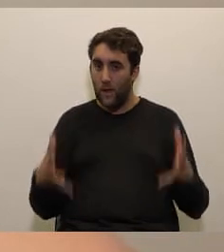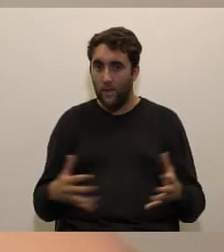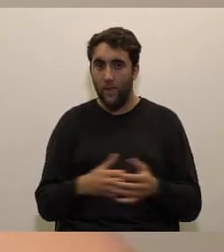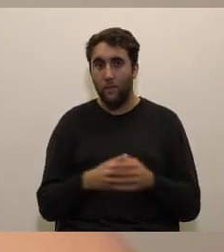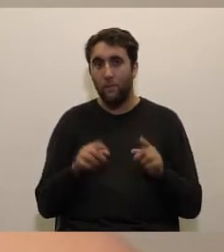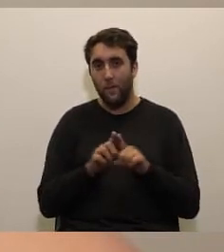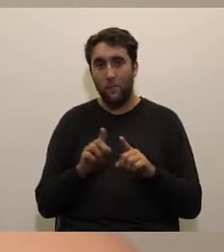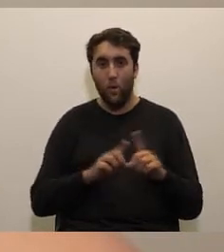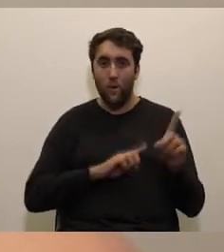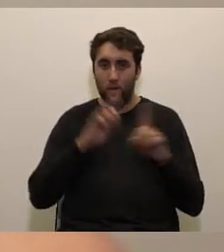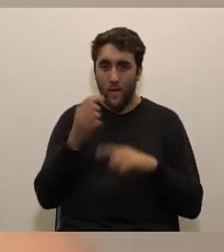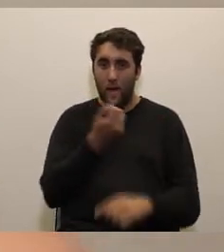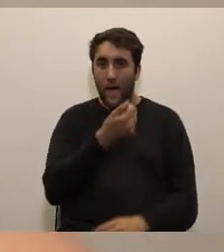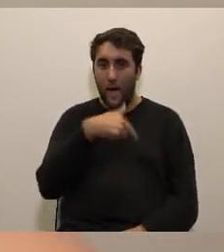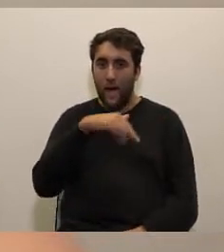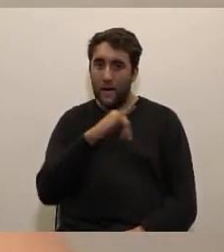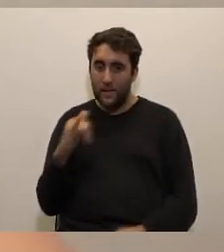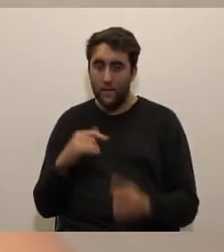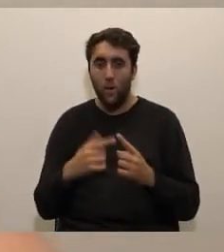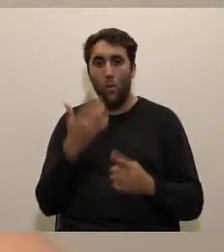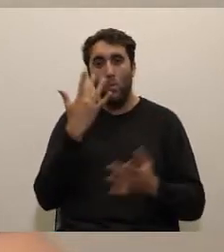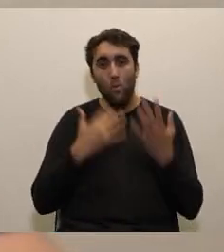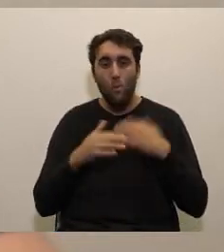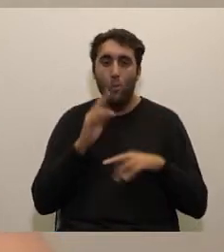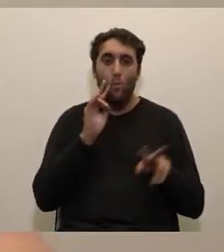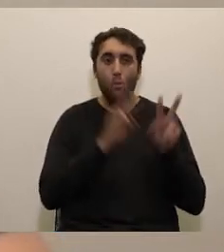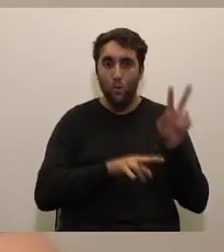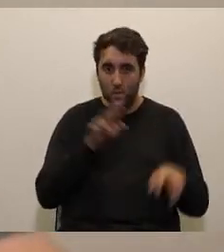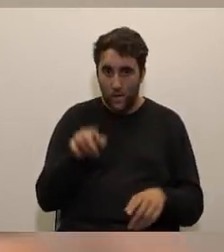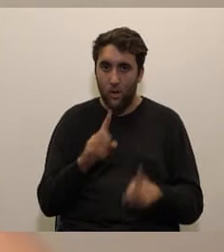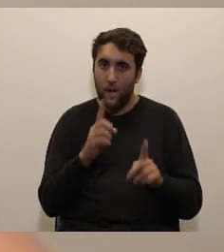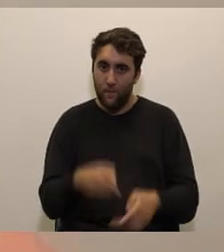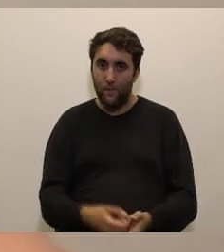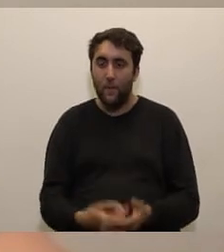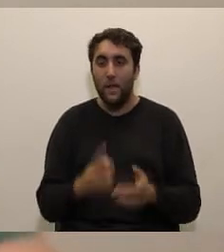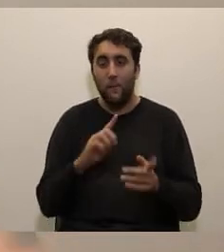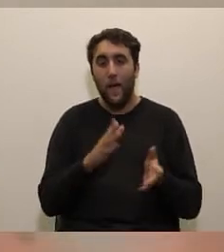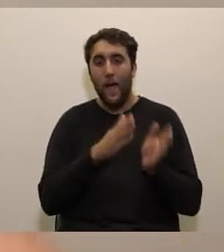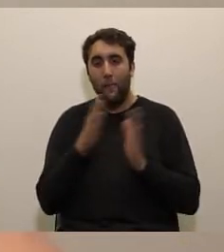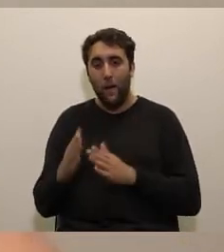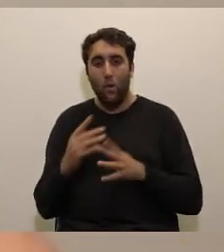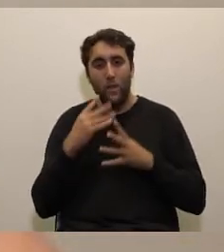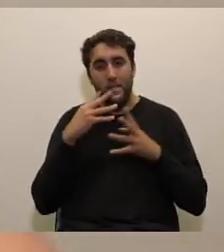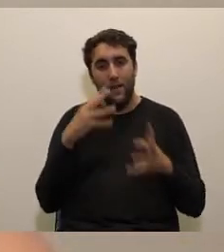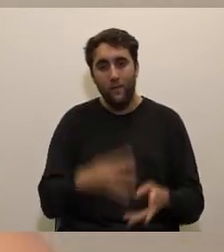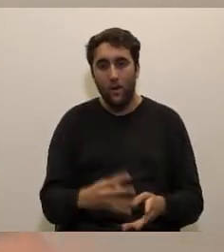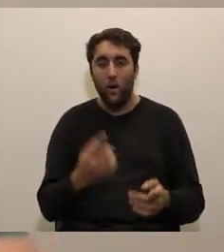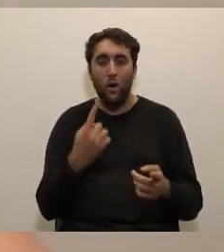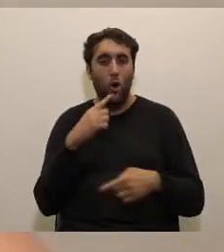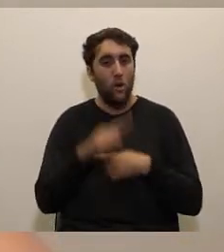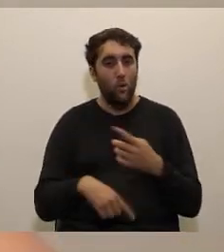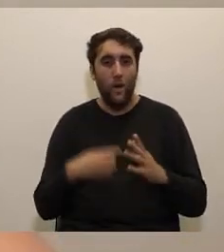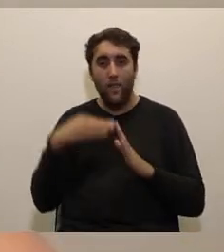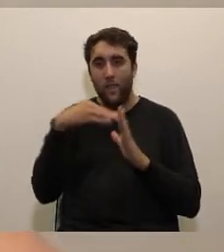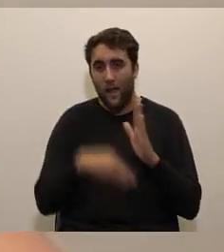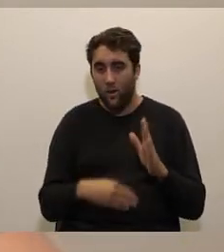la universidad, la ANI, los museos. Por otro lado, creo que también es un desafío seguir generando datos, seguir